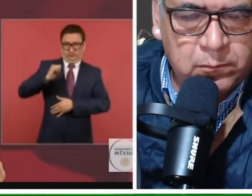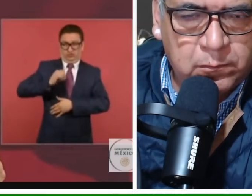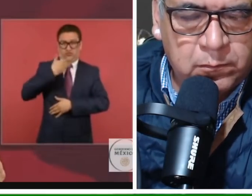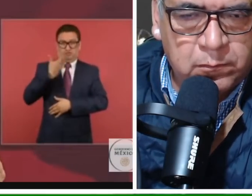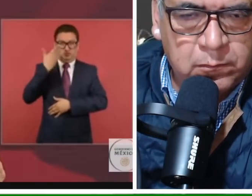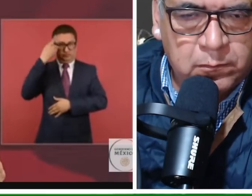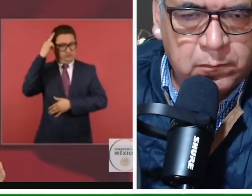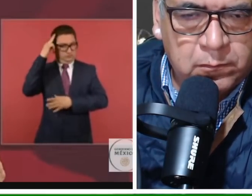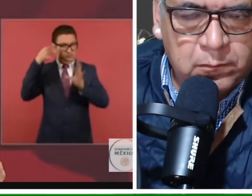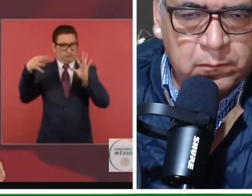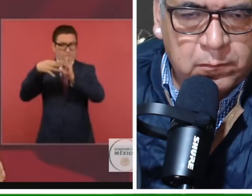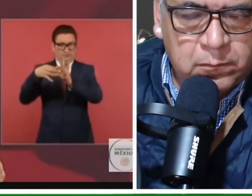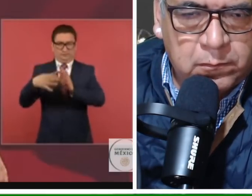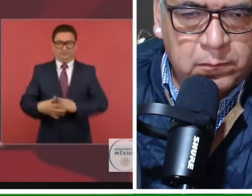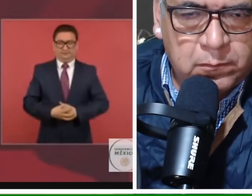porfirista.